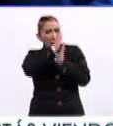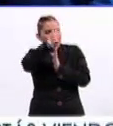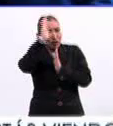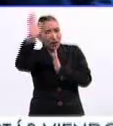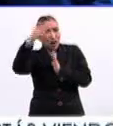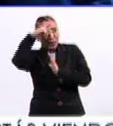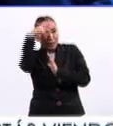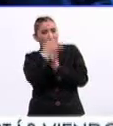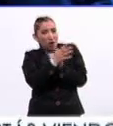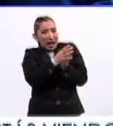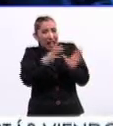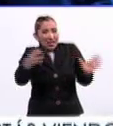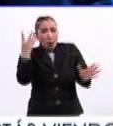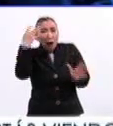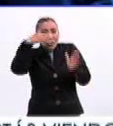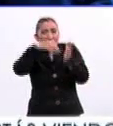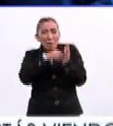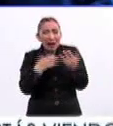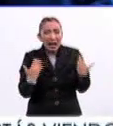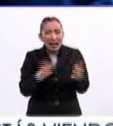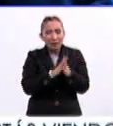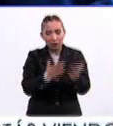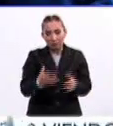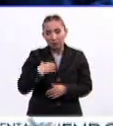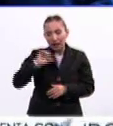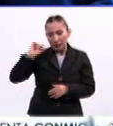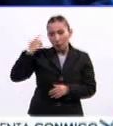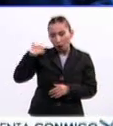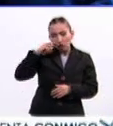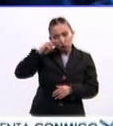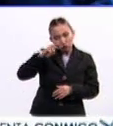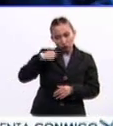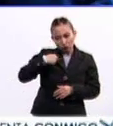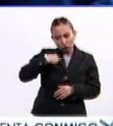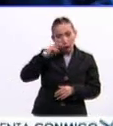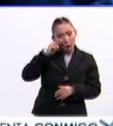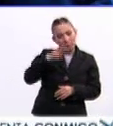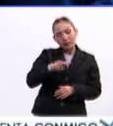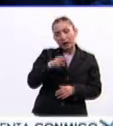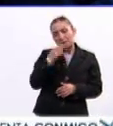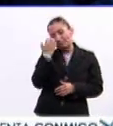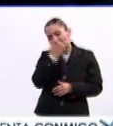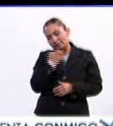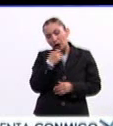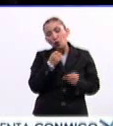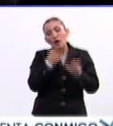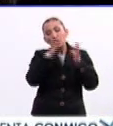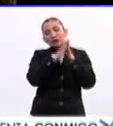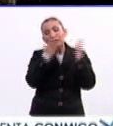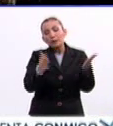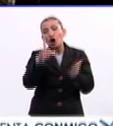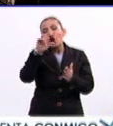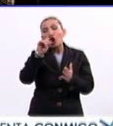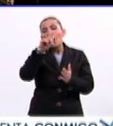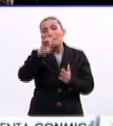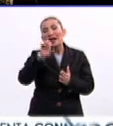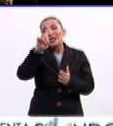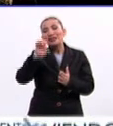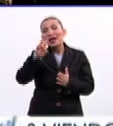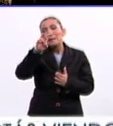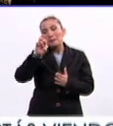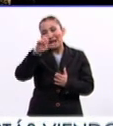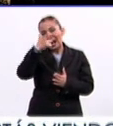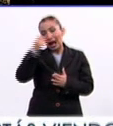supuesto. Hace poco estaba revisando, por ejemplo, la cantidad de libros que tenía Lope de Vega. Lope de Vega tenía en Madrid